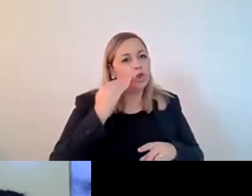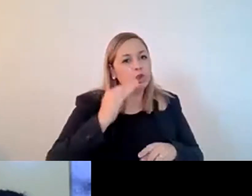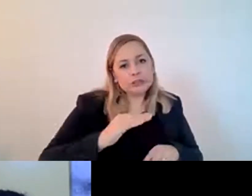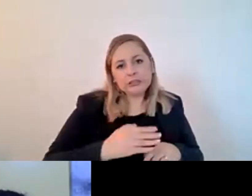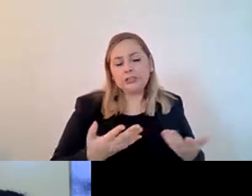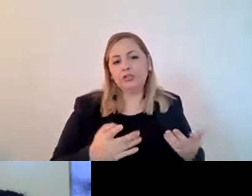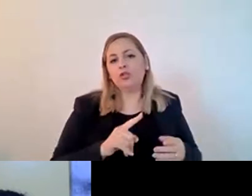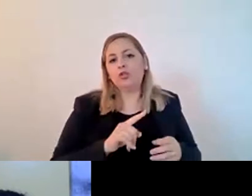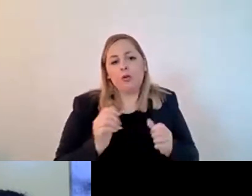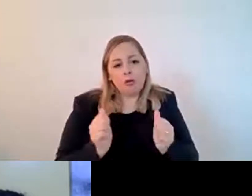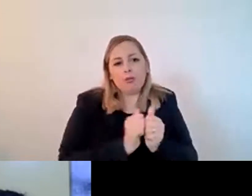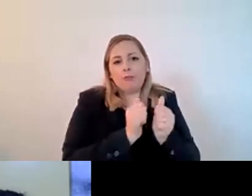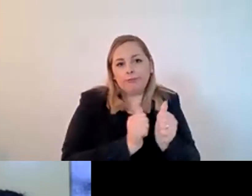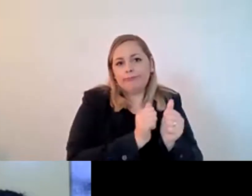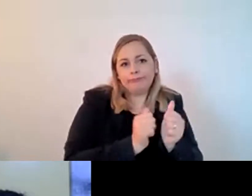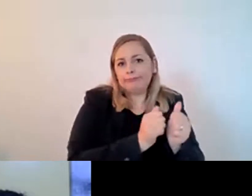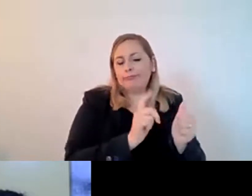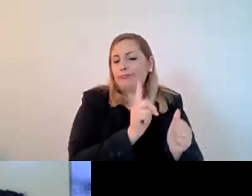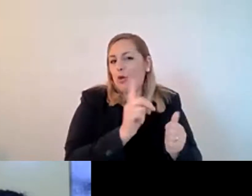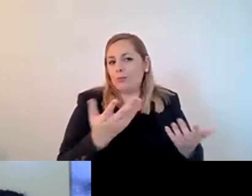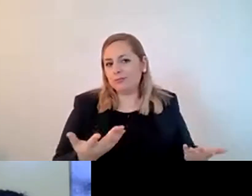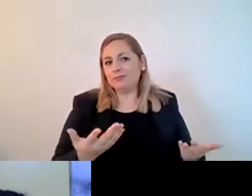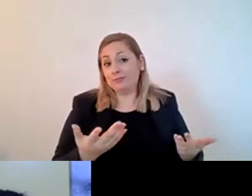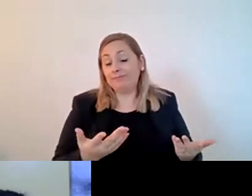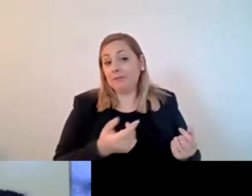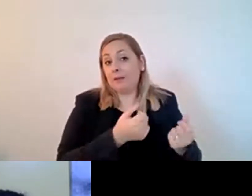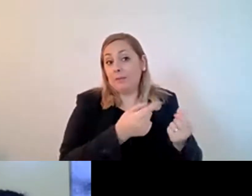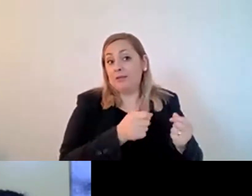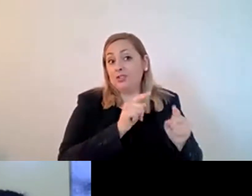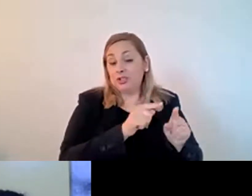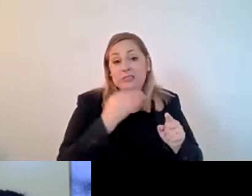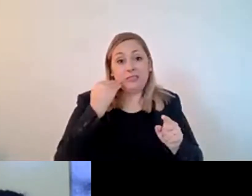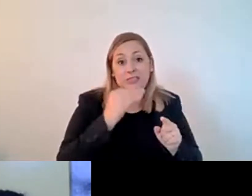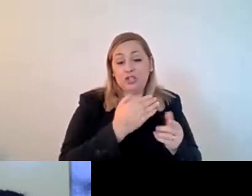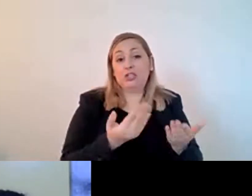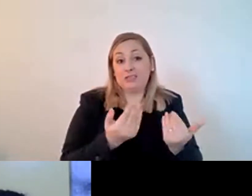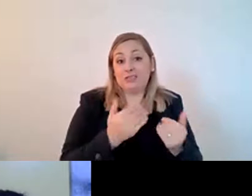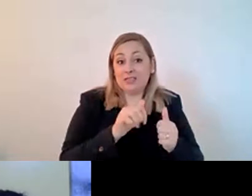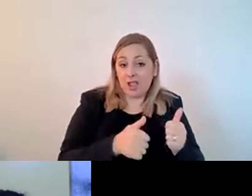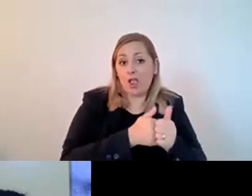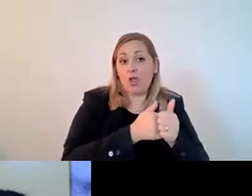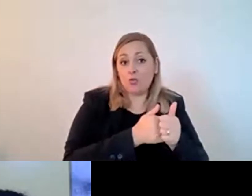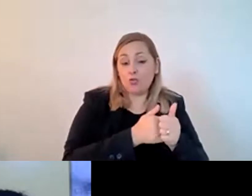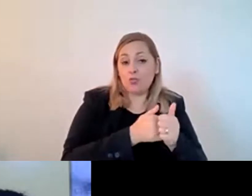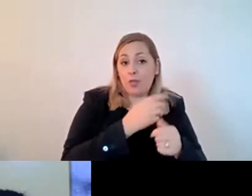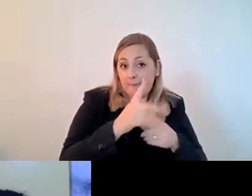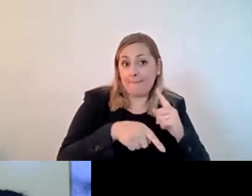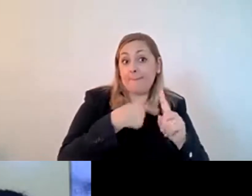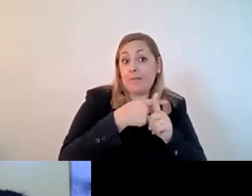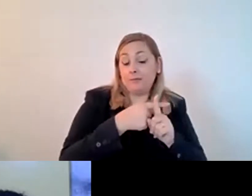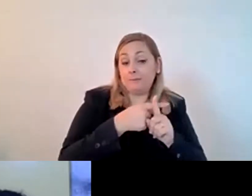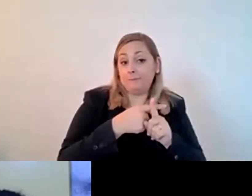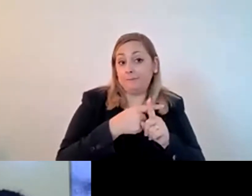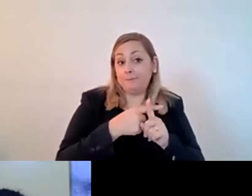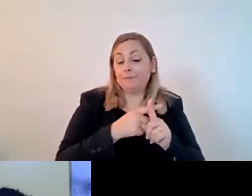ya no están al lado de él ayudándole. Y pareciera ser que estos niños necesitan ayuda suplementaria.